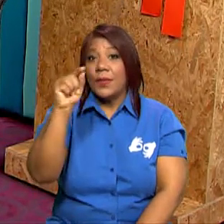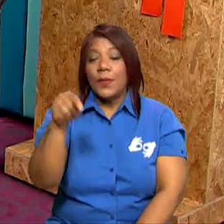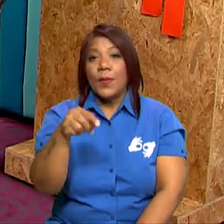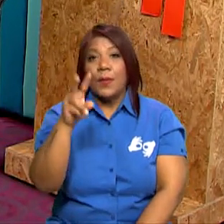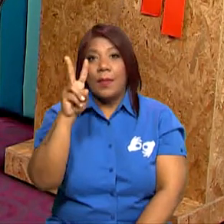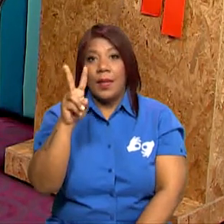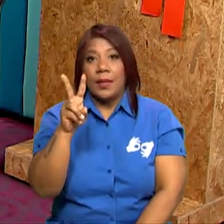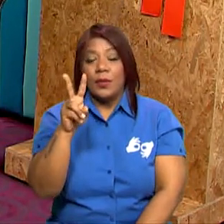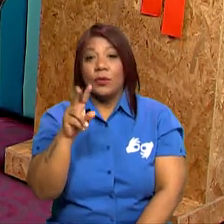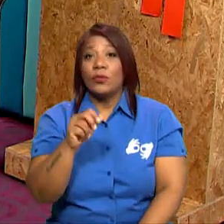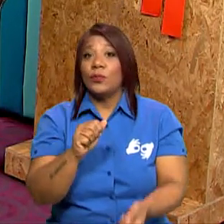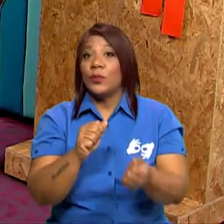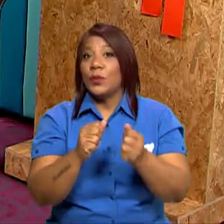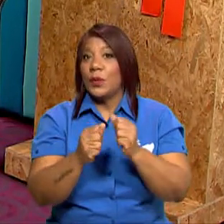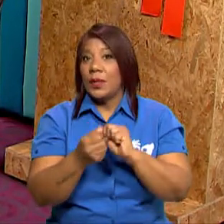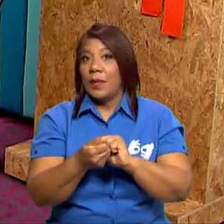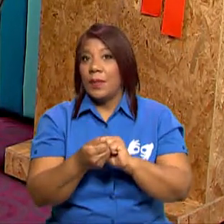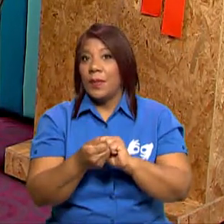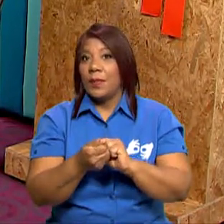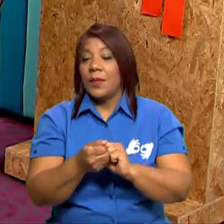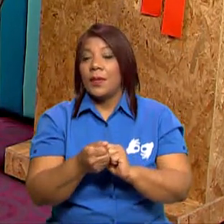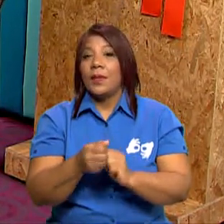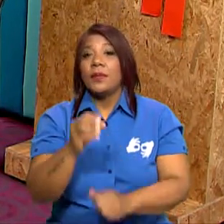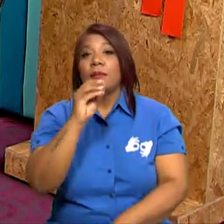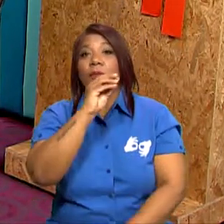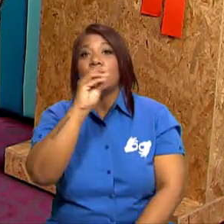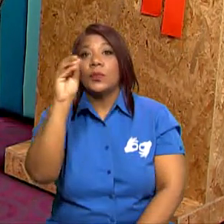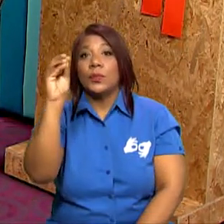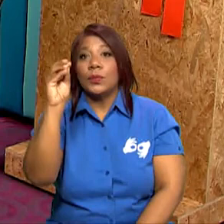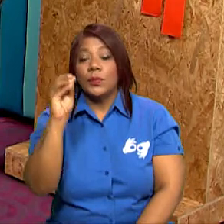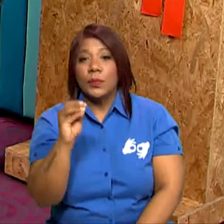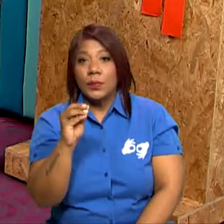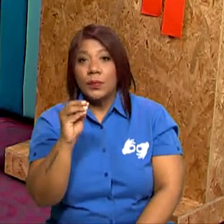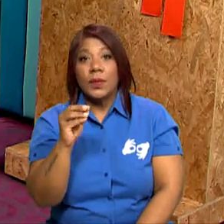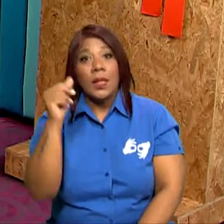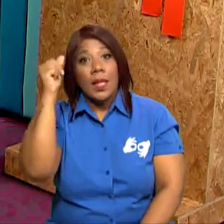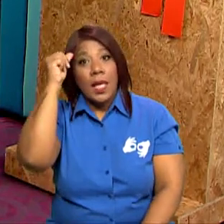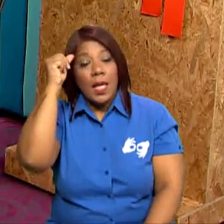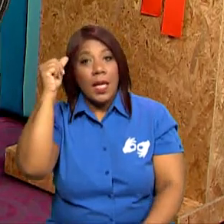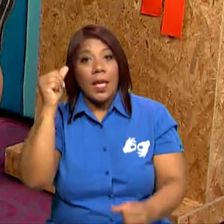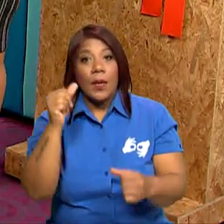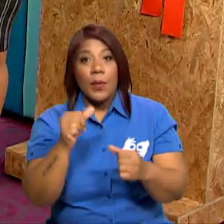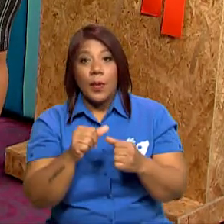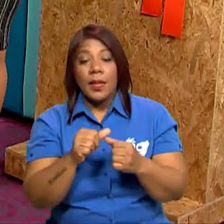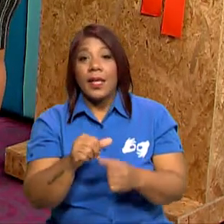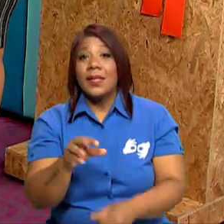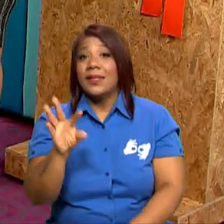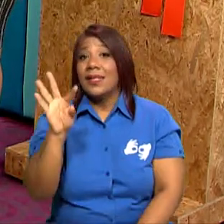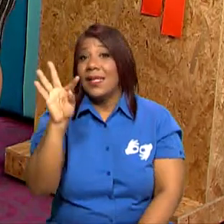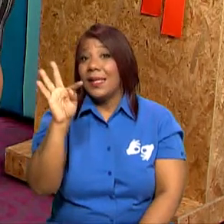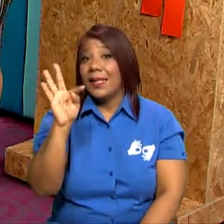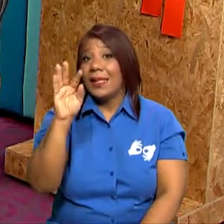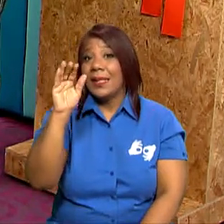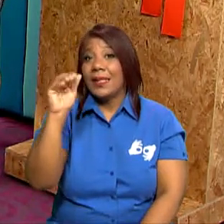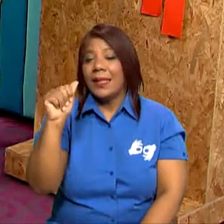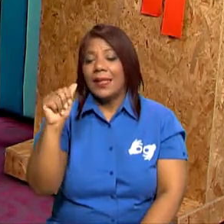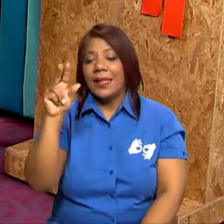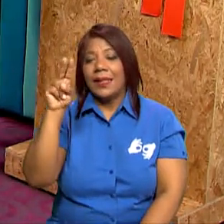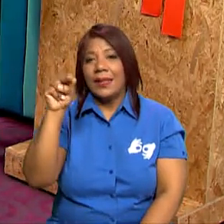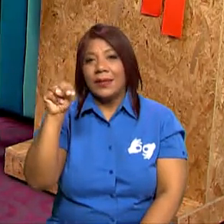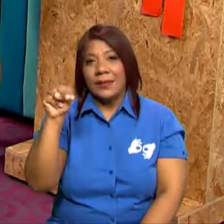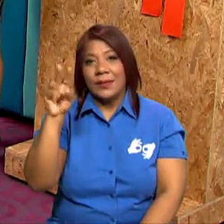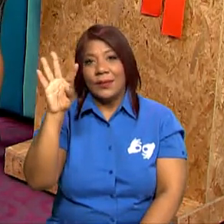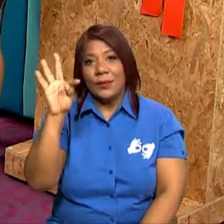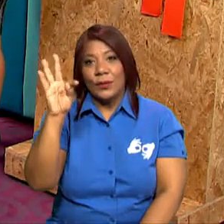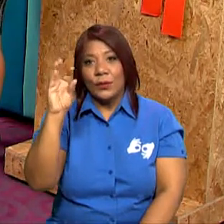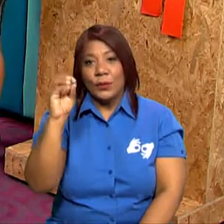pasar a tanto por ciento. Perdón, no como porcentaje, sino como tanto por ciento. Entonces lo hacemos multiplicando por 100. Es decir,